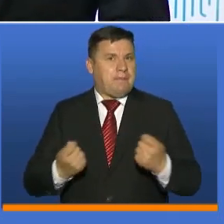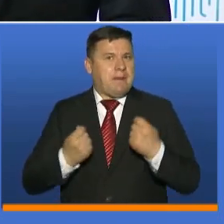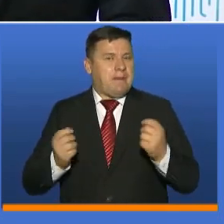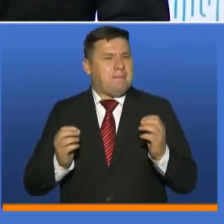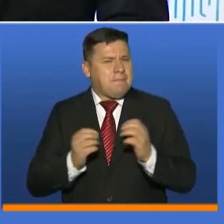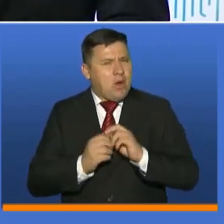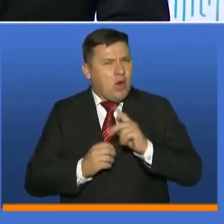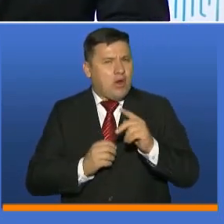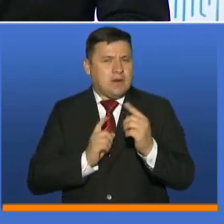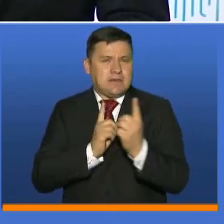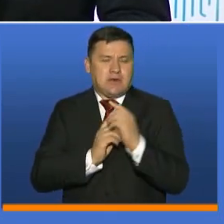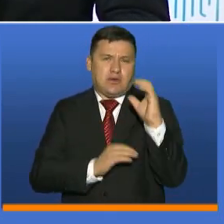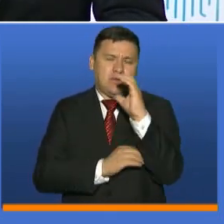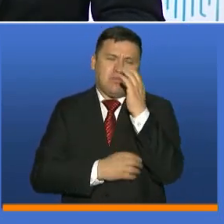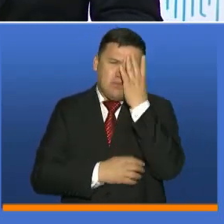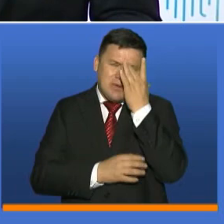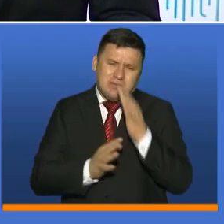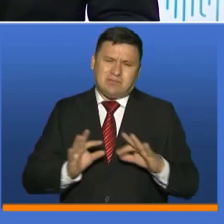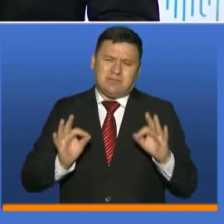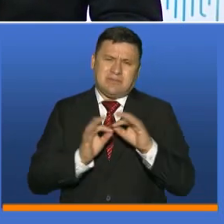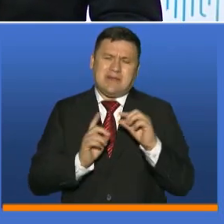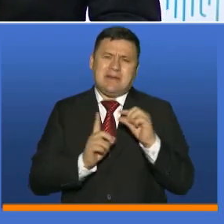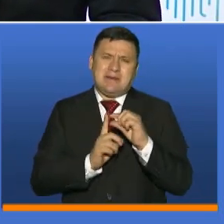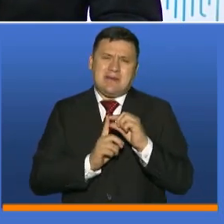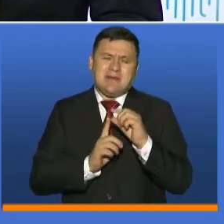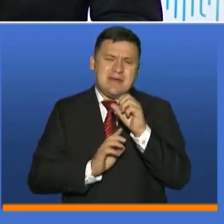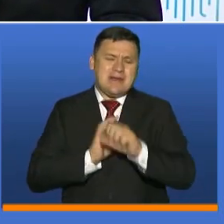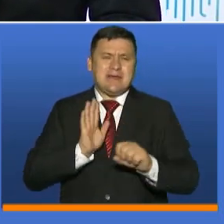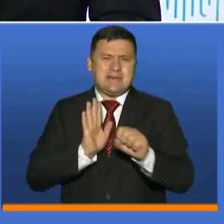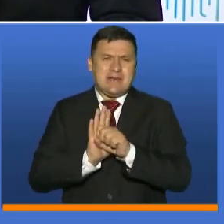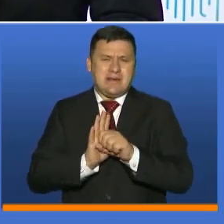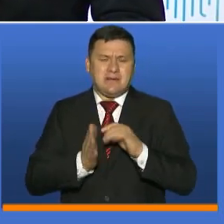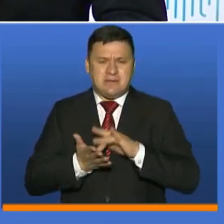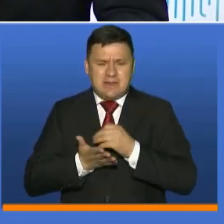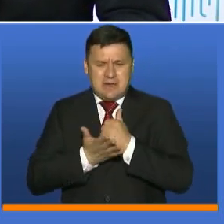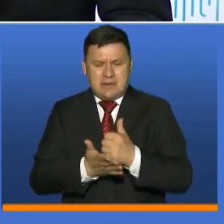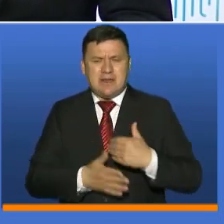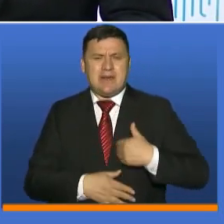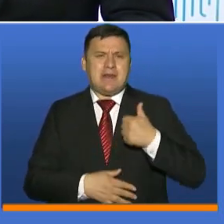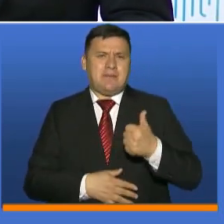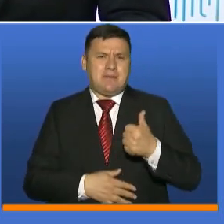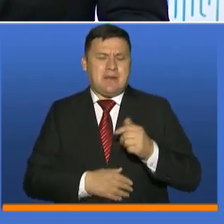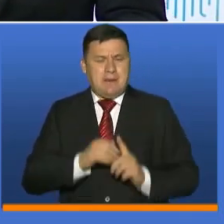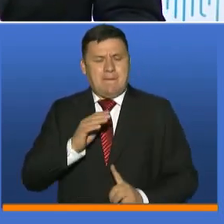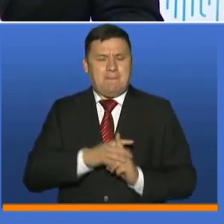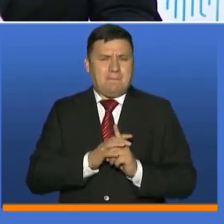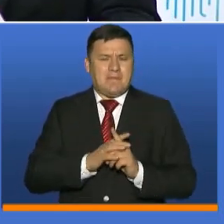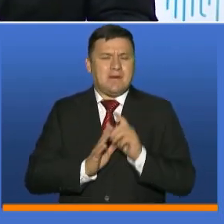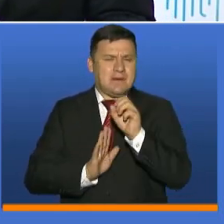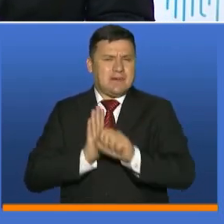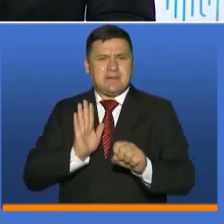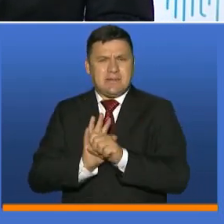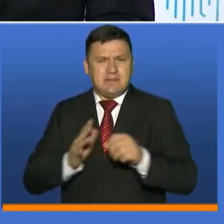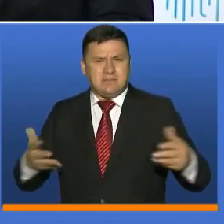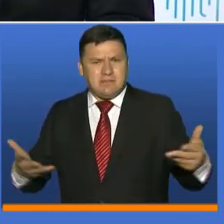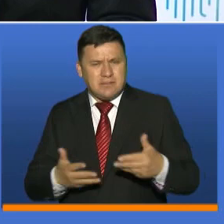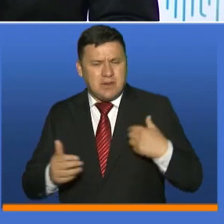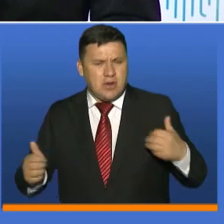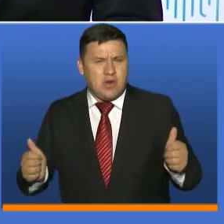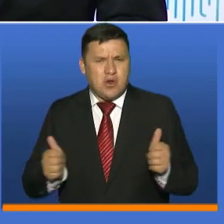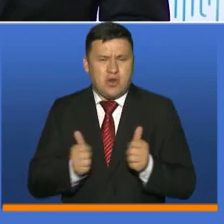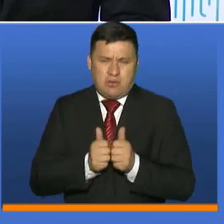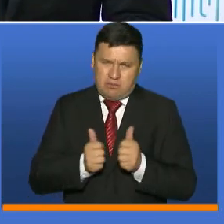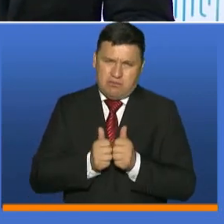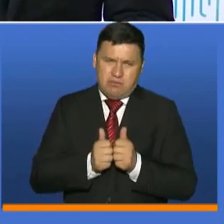estando cerca de los colombianos. Porque creo que esa palabra y ese símbolo, yo no sé si bien, nos ha permitido generar un símbolo de solidaridad, de